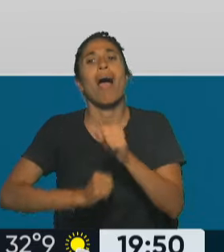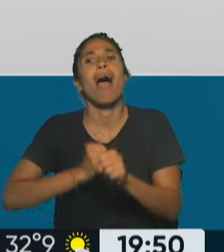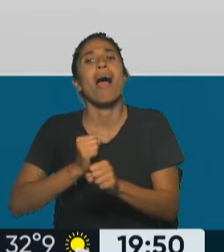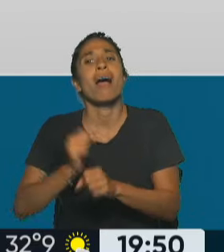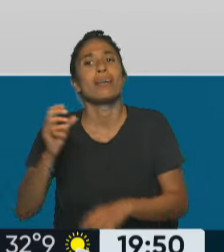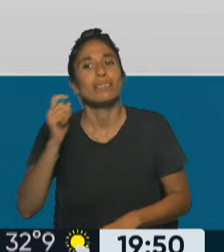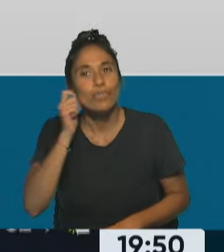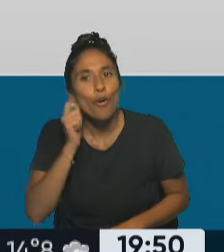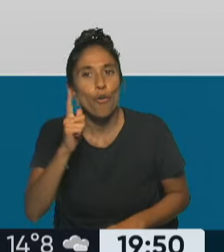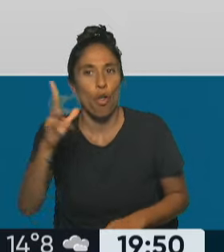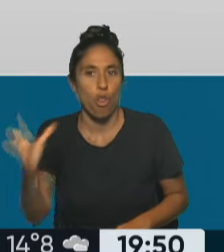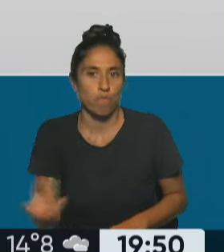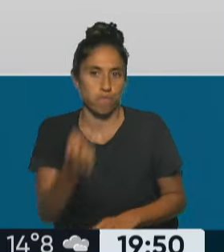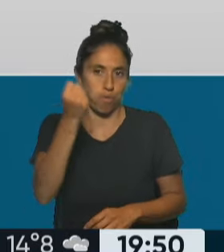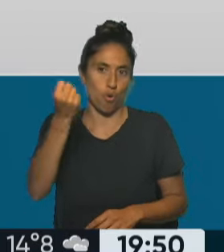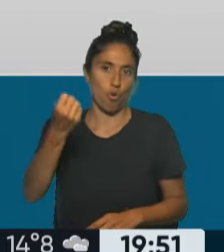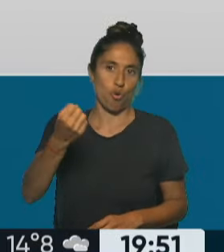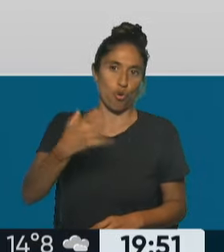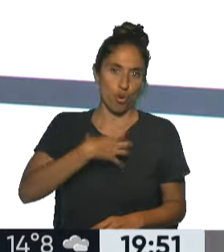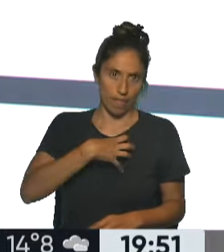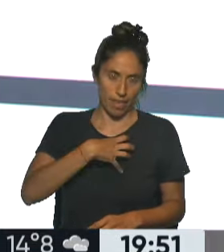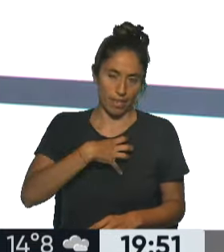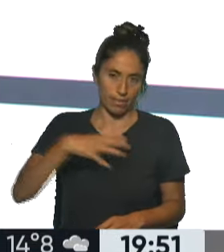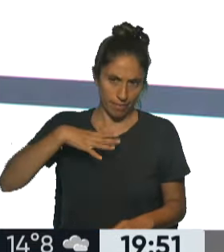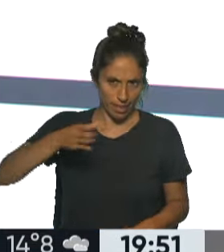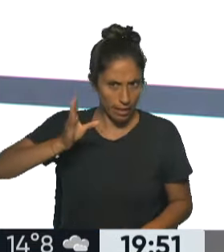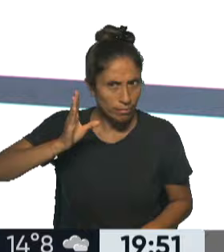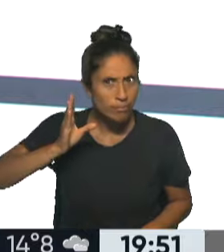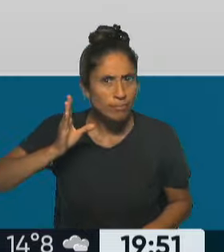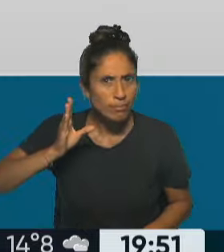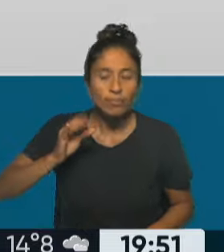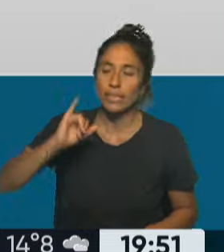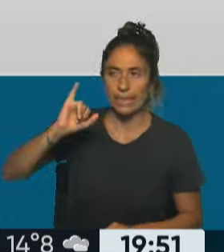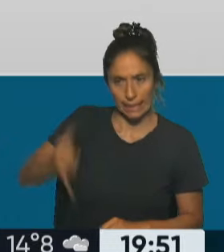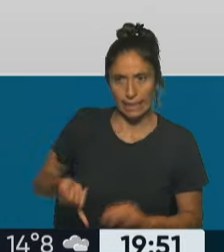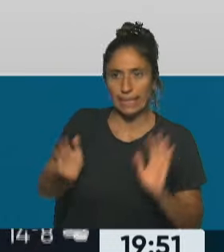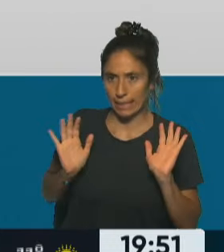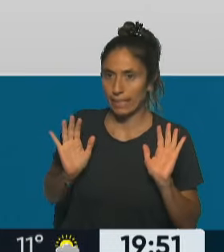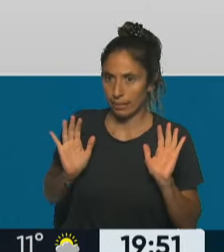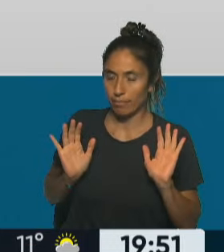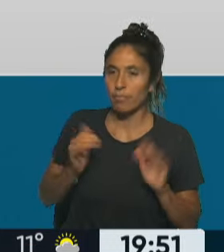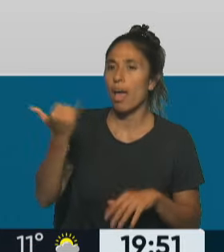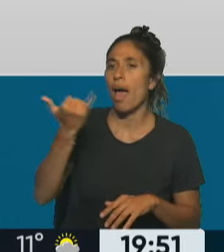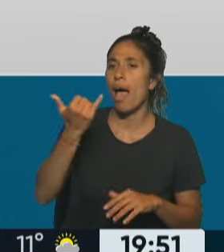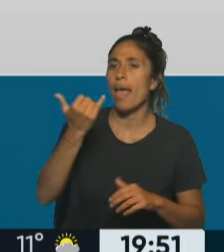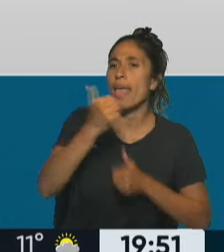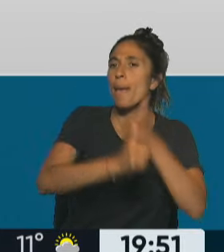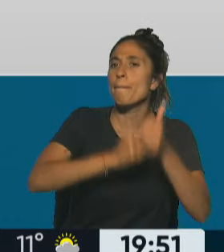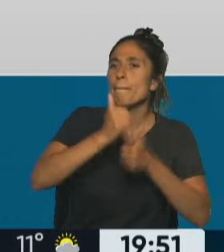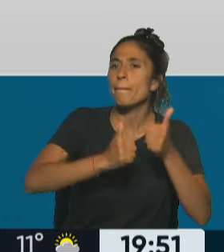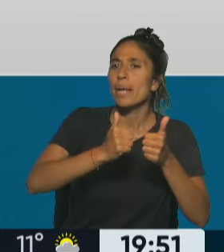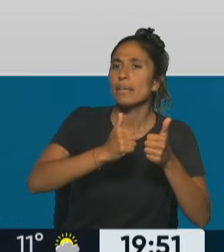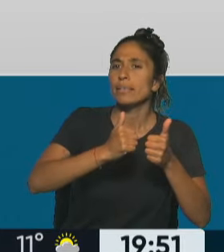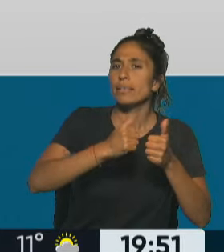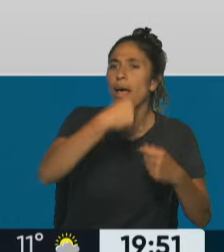tecnología su crees que falta mucho para eso falta mucho hay muchas empresas Eh bueno tampoco son tantas no experimentando con